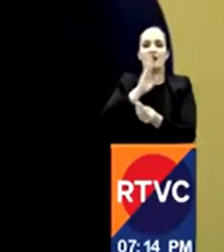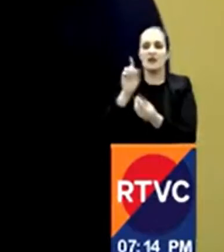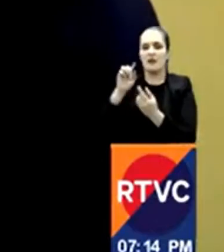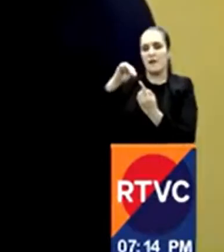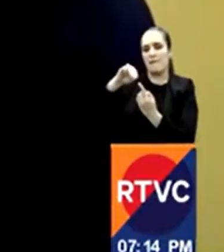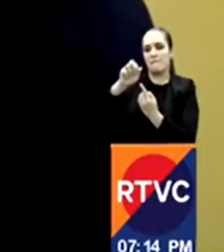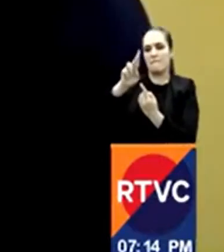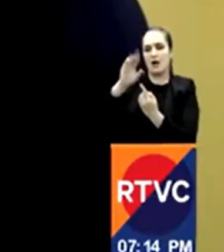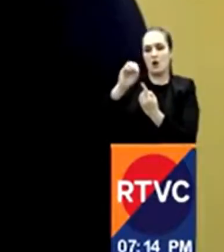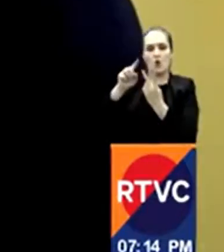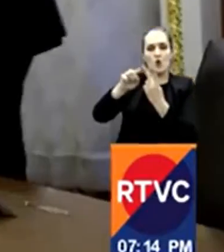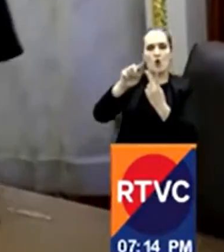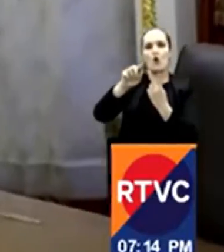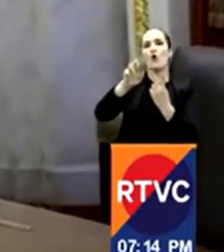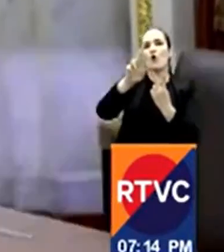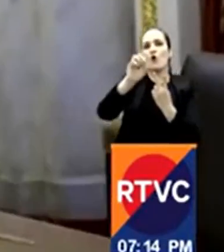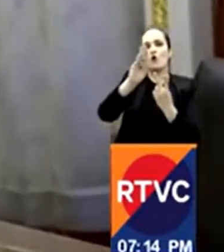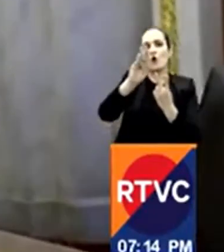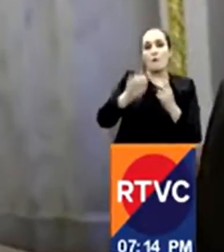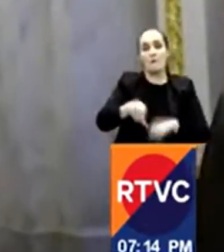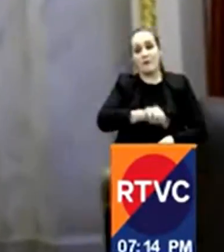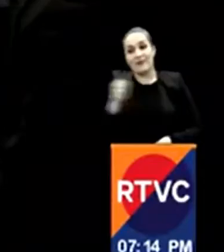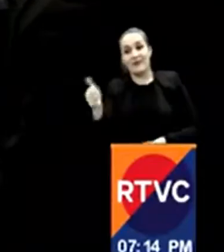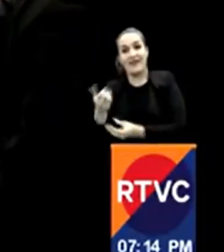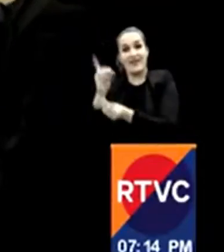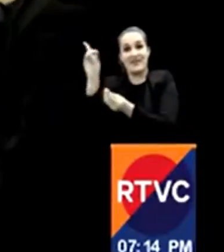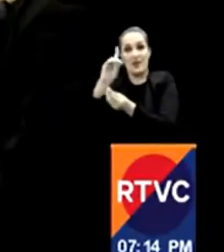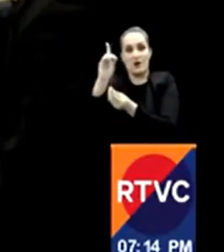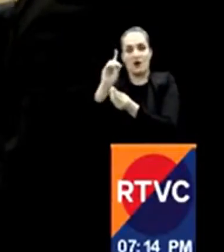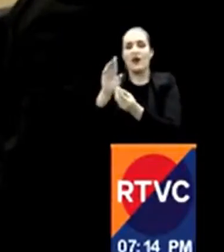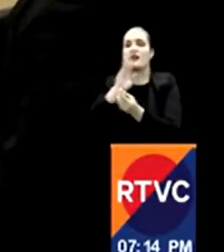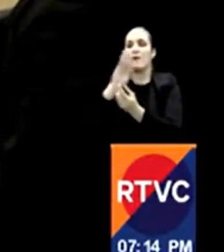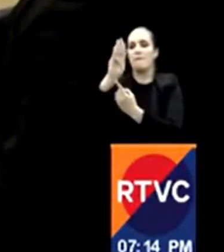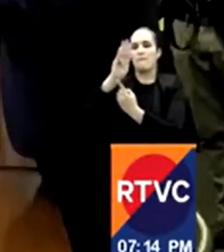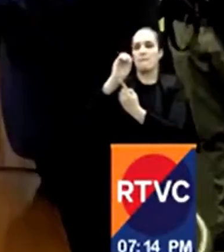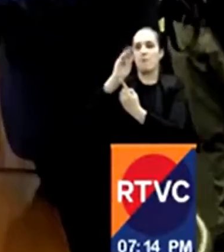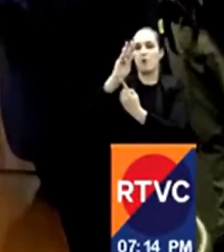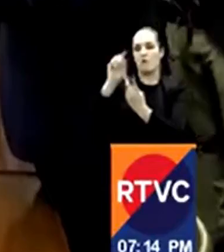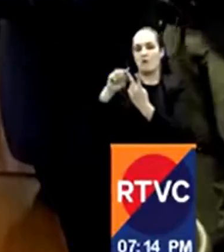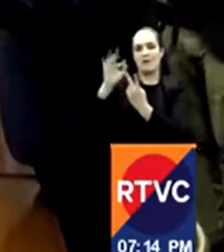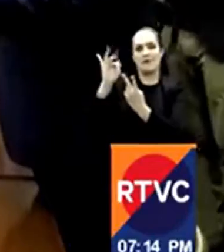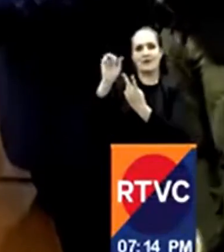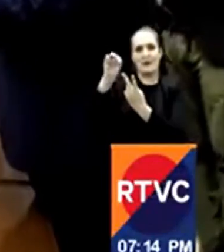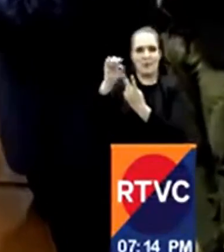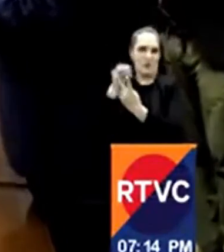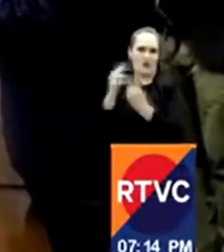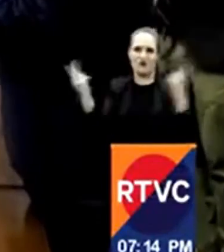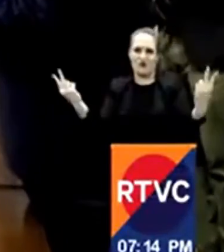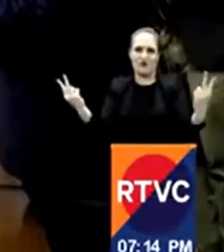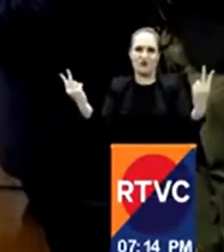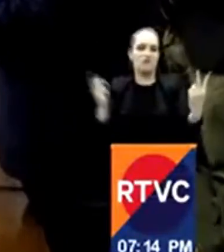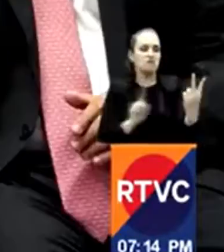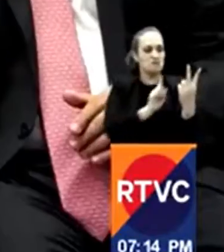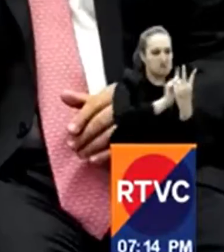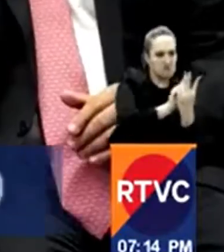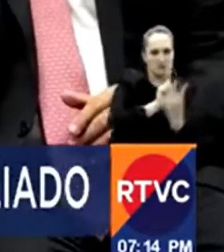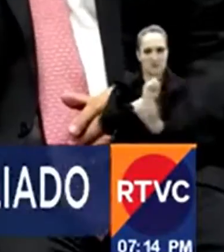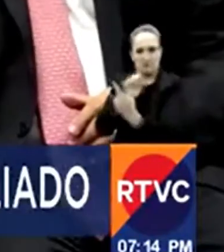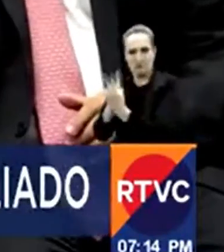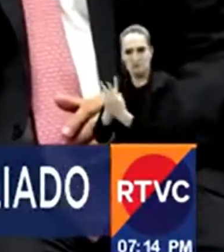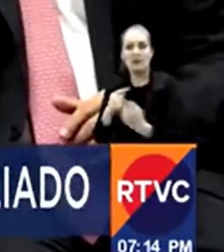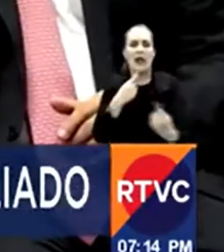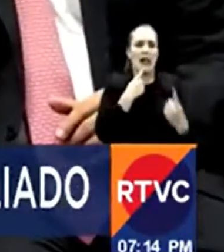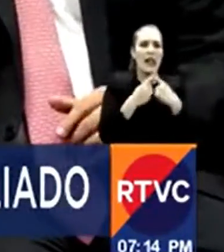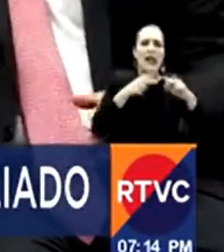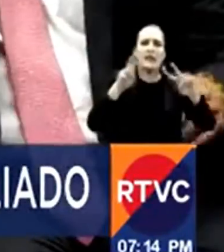Rod Portman, y con los legisladores demócratas Bob Menéndez y Tim Kaine. Portman apoyó la agenda ambiental de Colombia, mientras que con Rubio se habló del